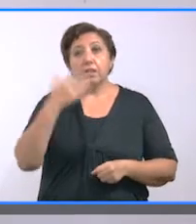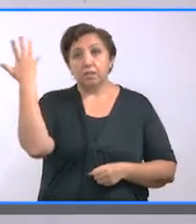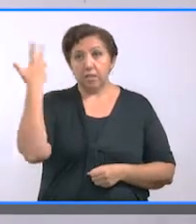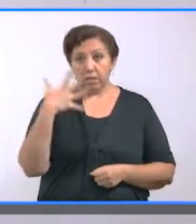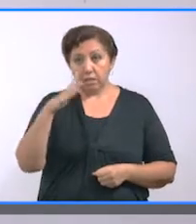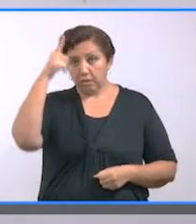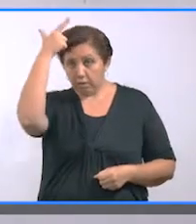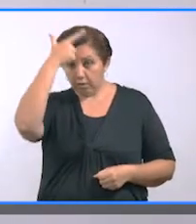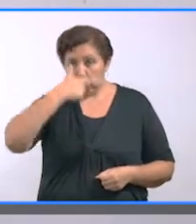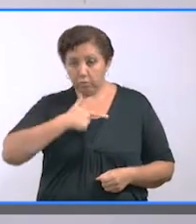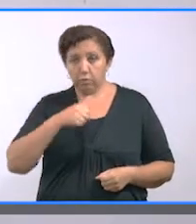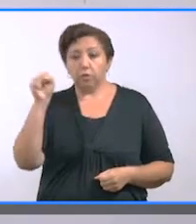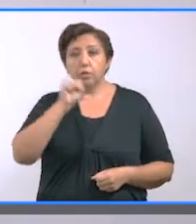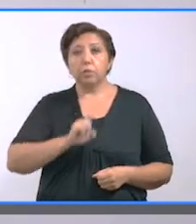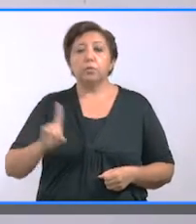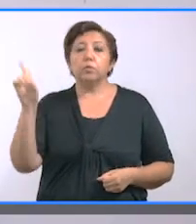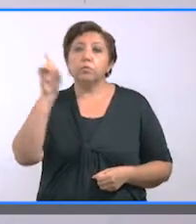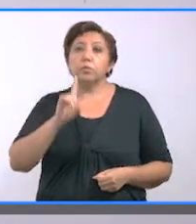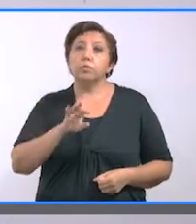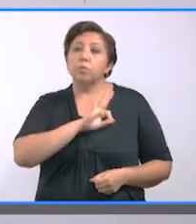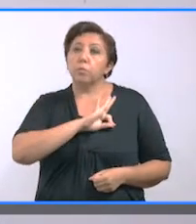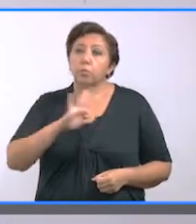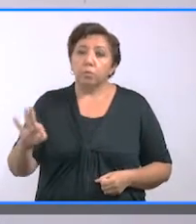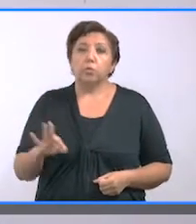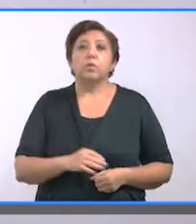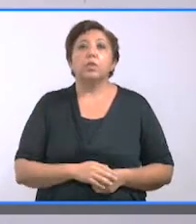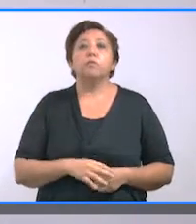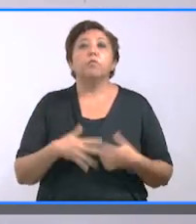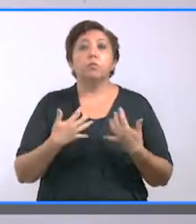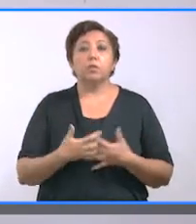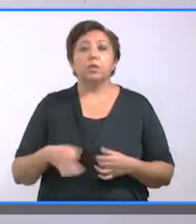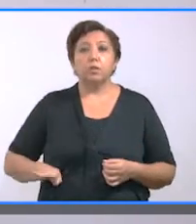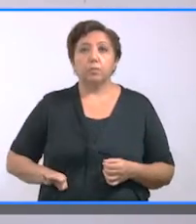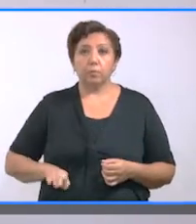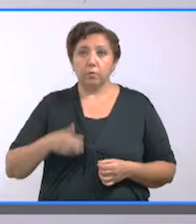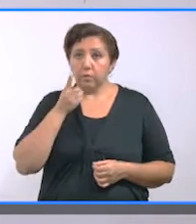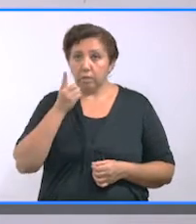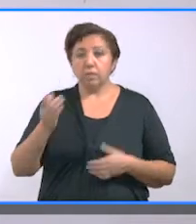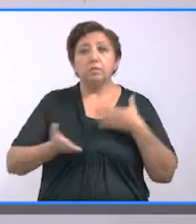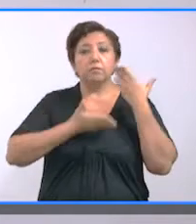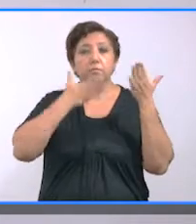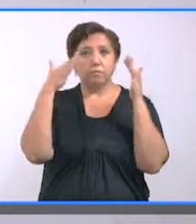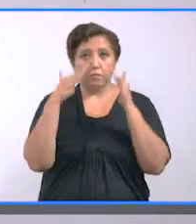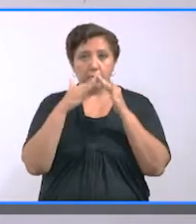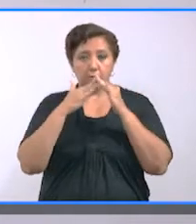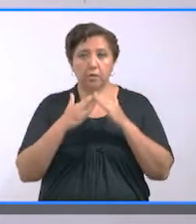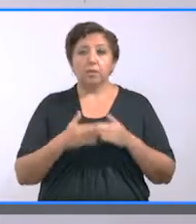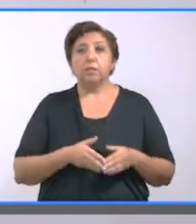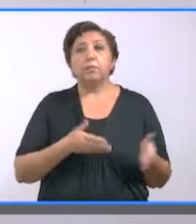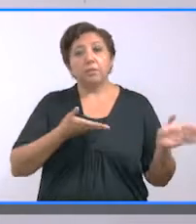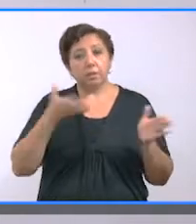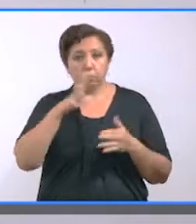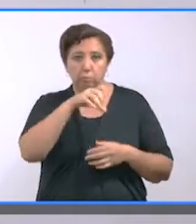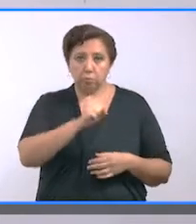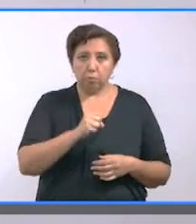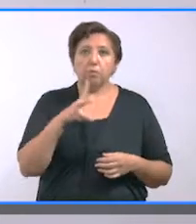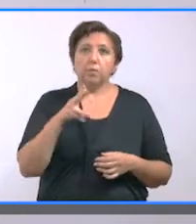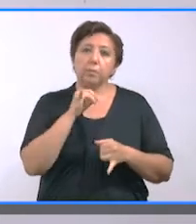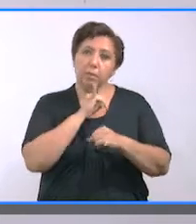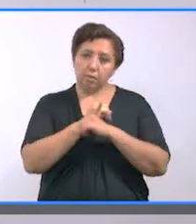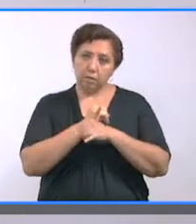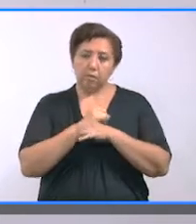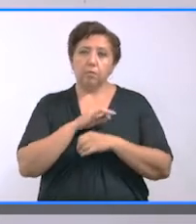10 de la noche, y los sábados y los domingos sólo podrán operar en la modalidad de servicio a domicilio para llevar o mediante